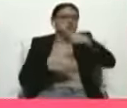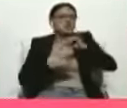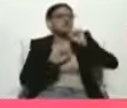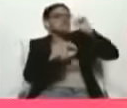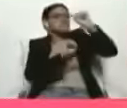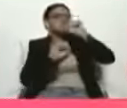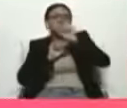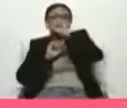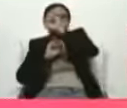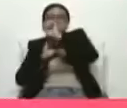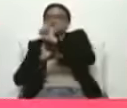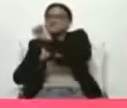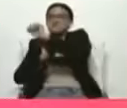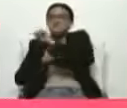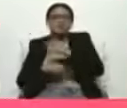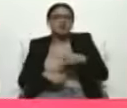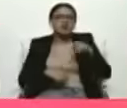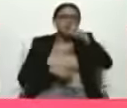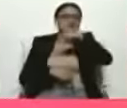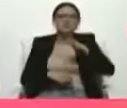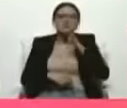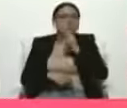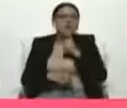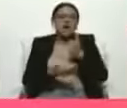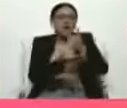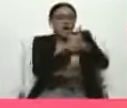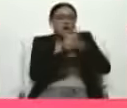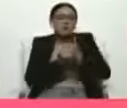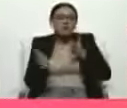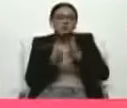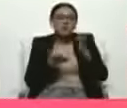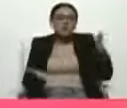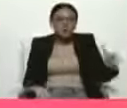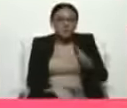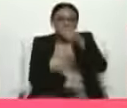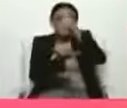tener acceso ni a medicina ni a vacunas.